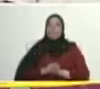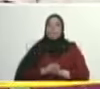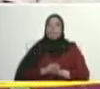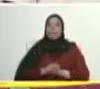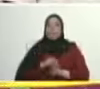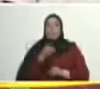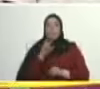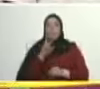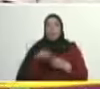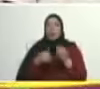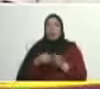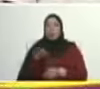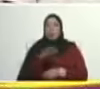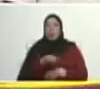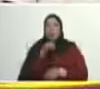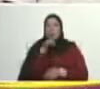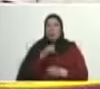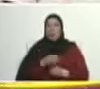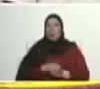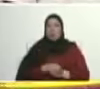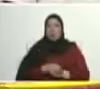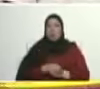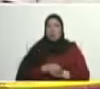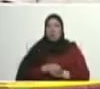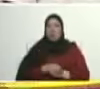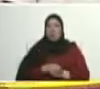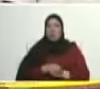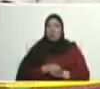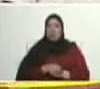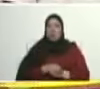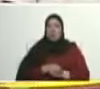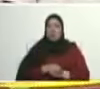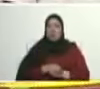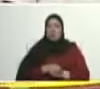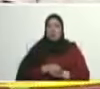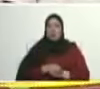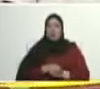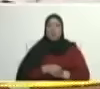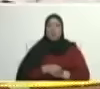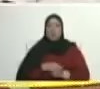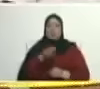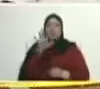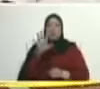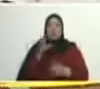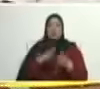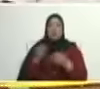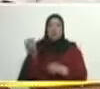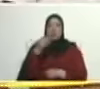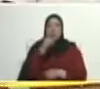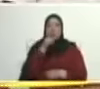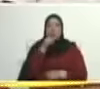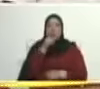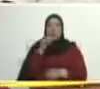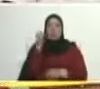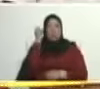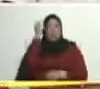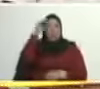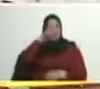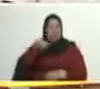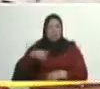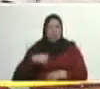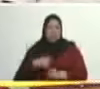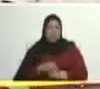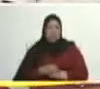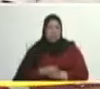todas. Más bien hay más, 5 veces más demanda de la capacidad todavía de